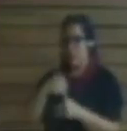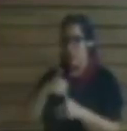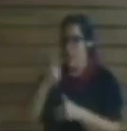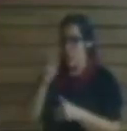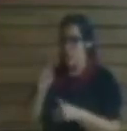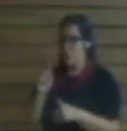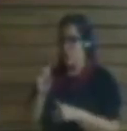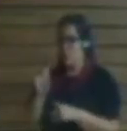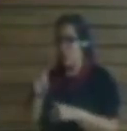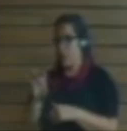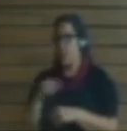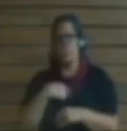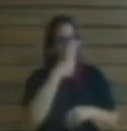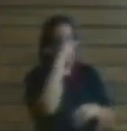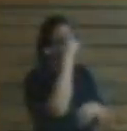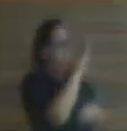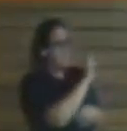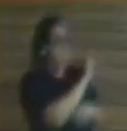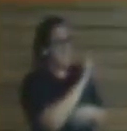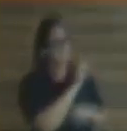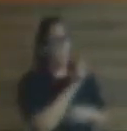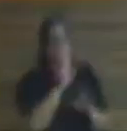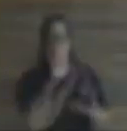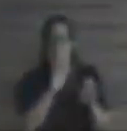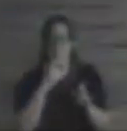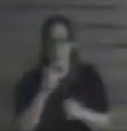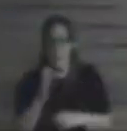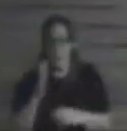generosamente 2 minutos 15. Ya sé que ha sido. Eso, a mi juicio, es un fracaso